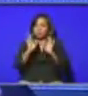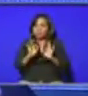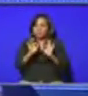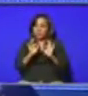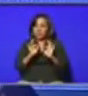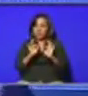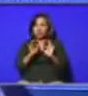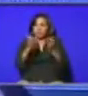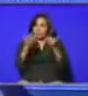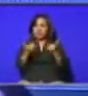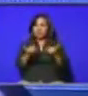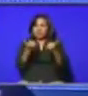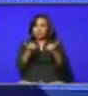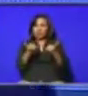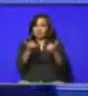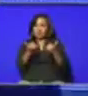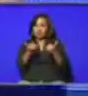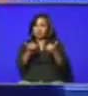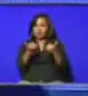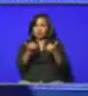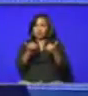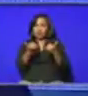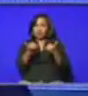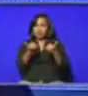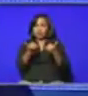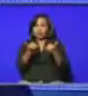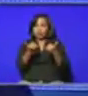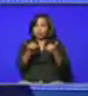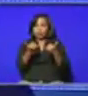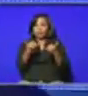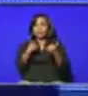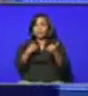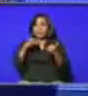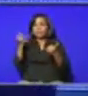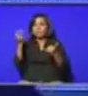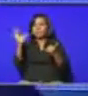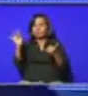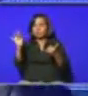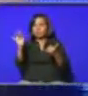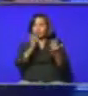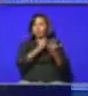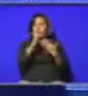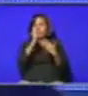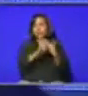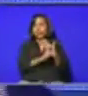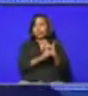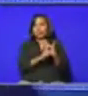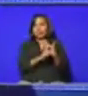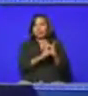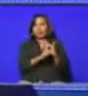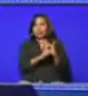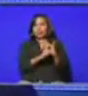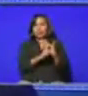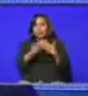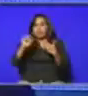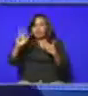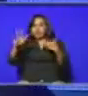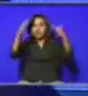abriendo sus primeros 18 programas en áreas muy específicas, en tres escuelas muy